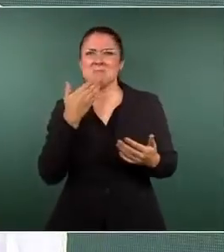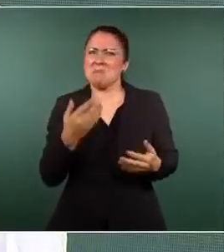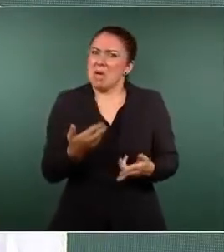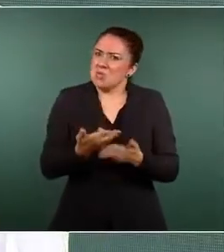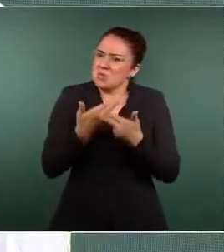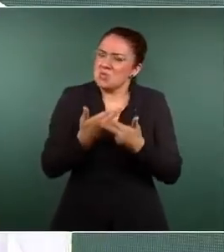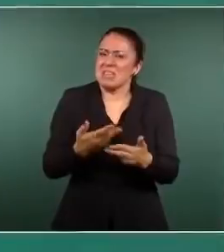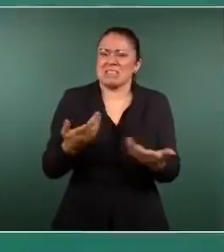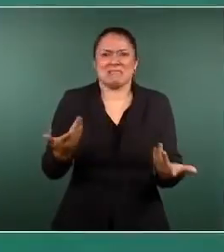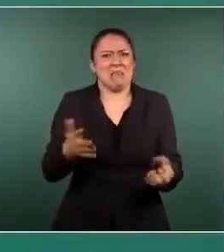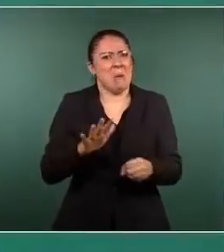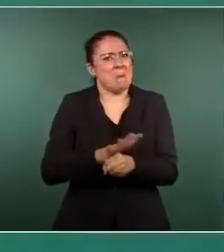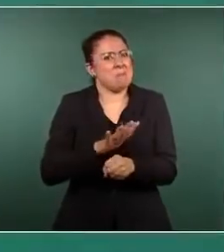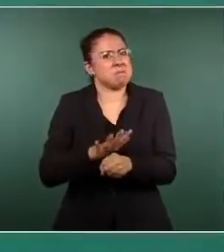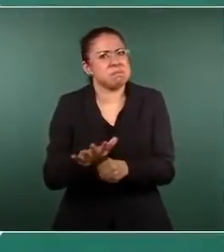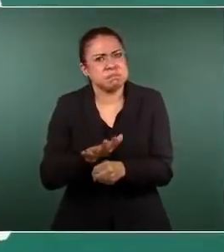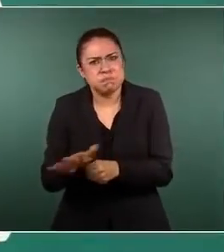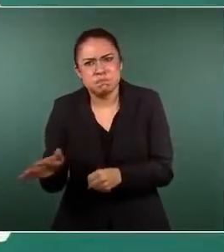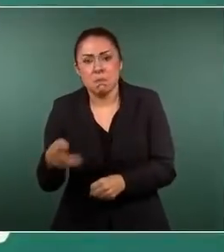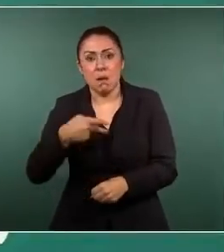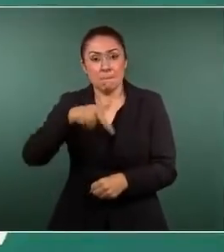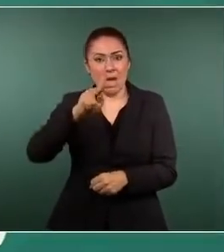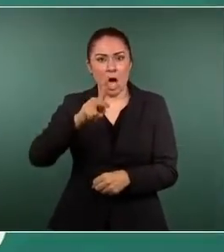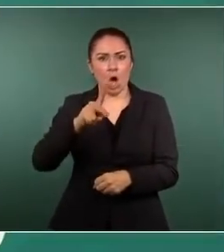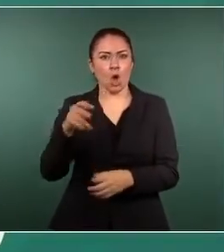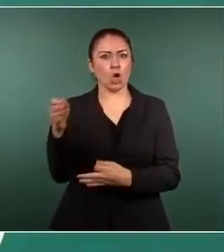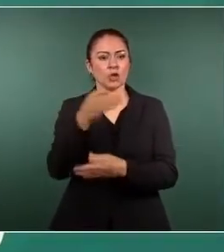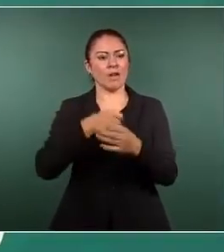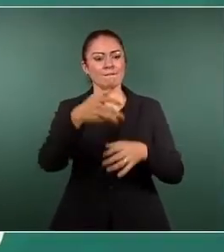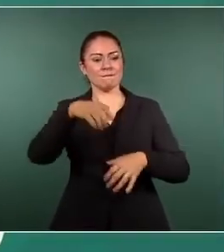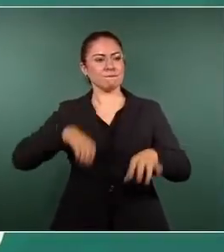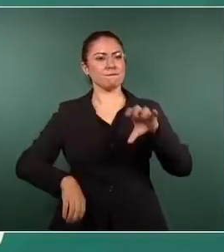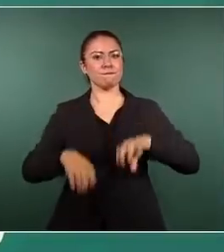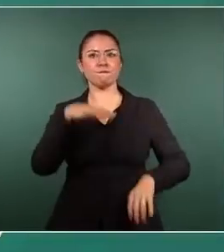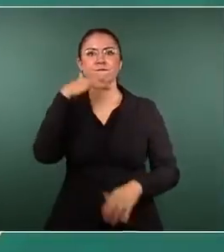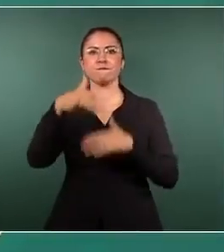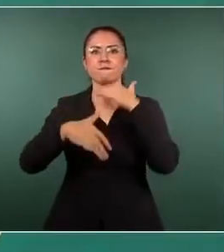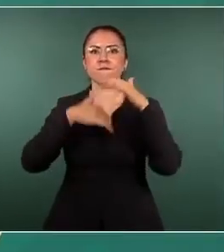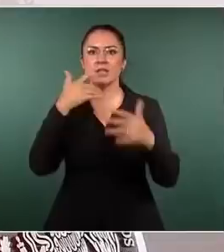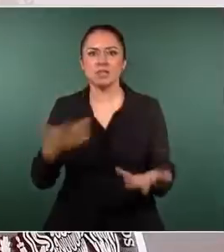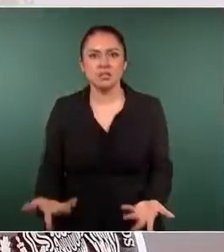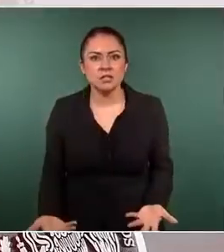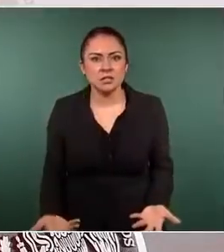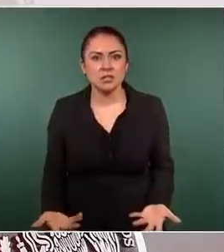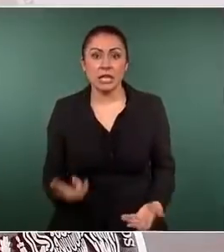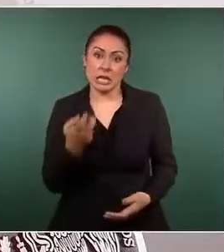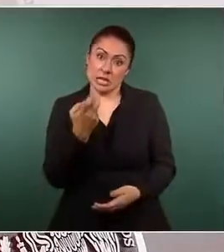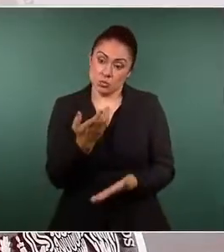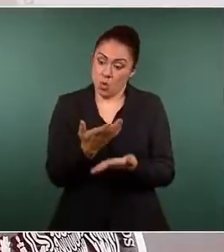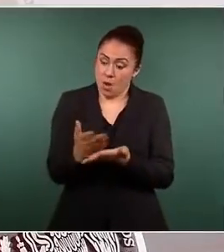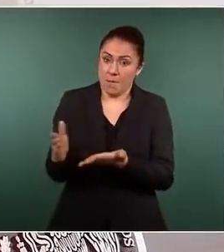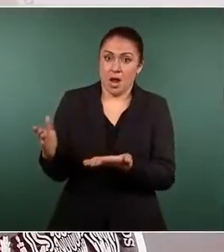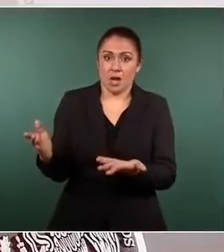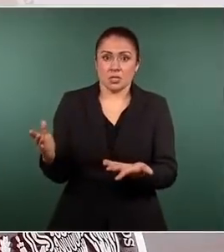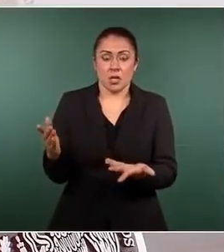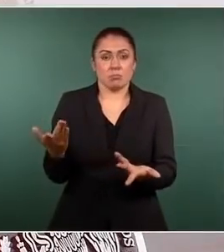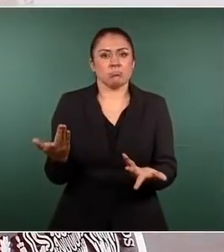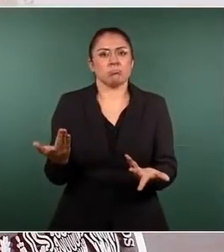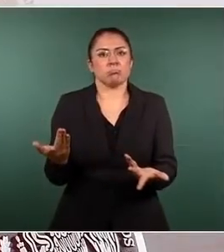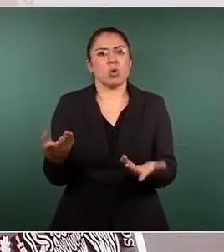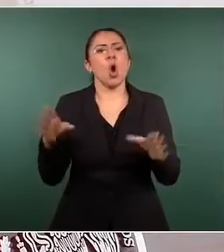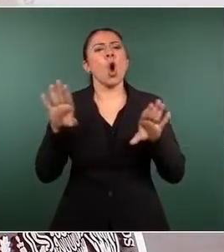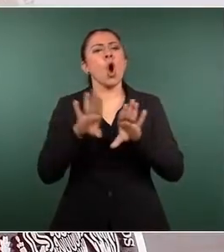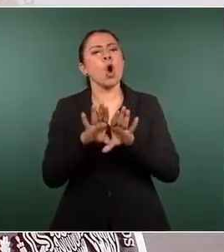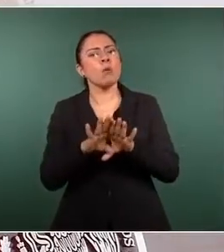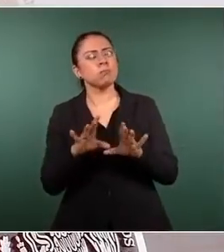entonces aparte de eso pues es lo que se va a recuperar